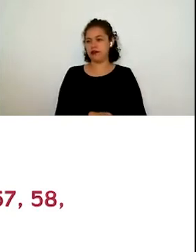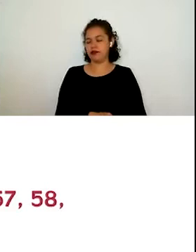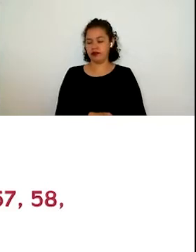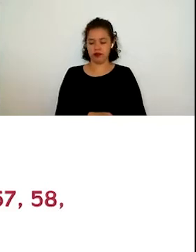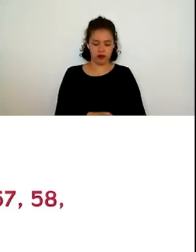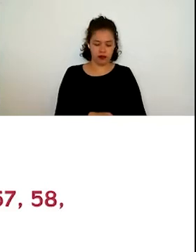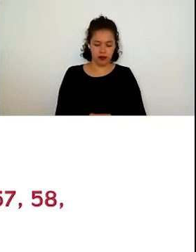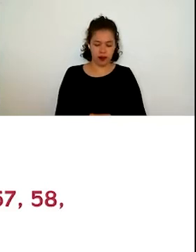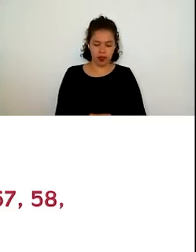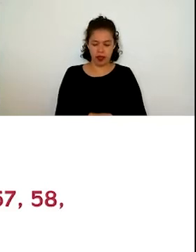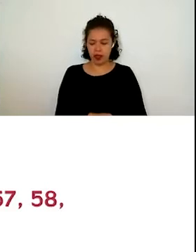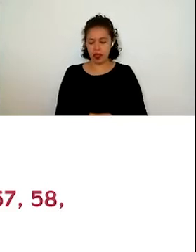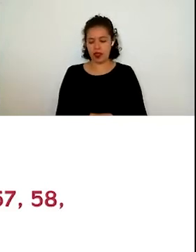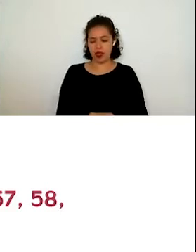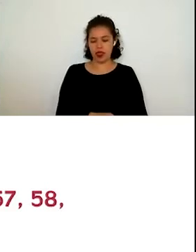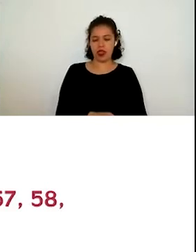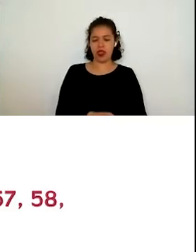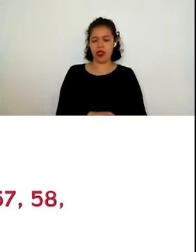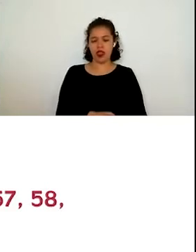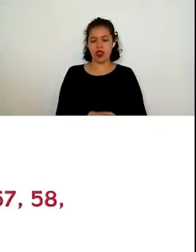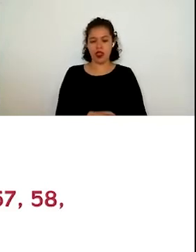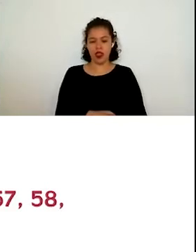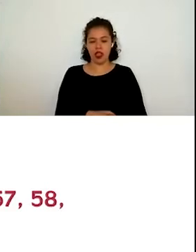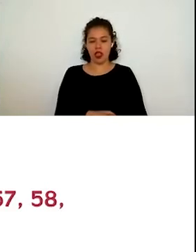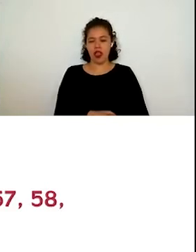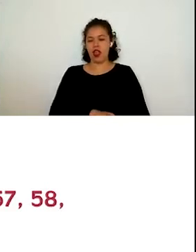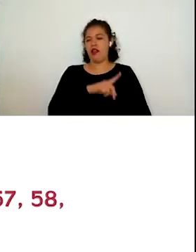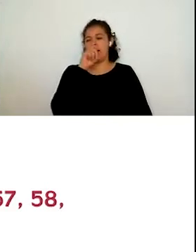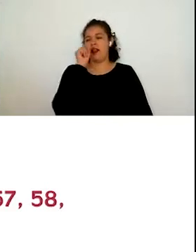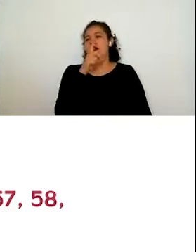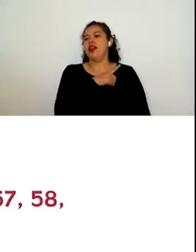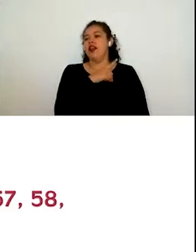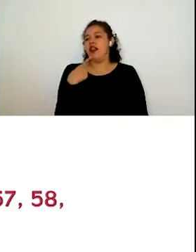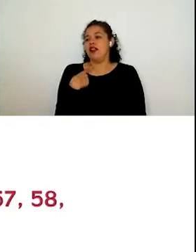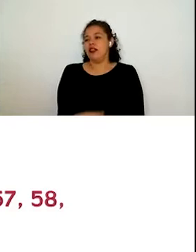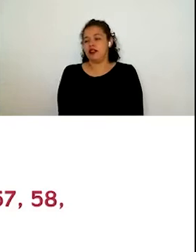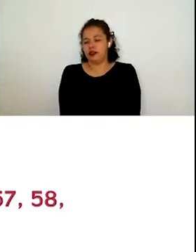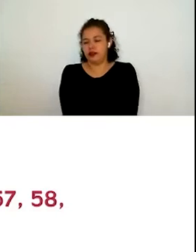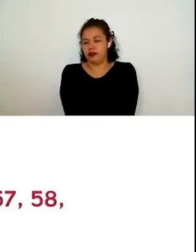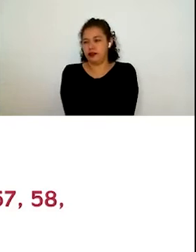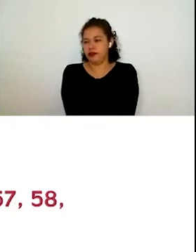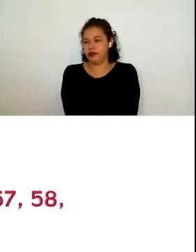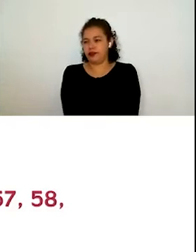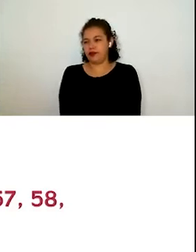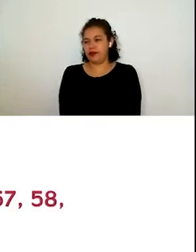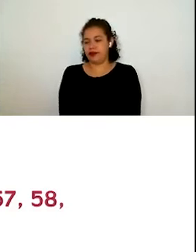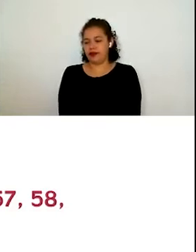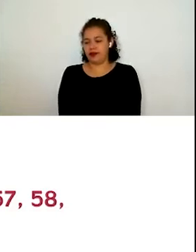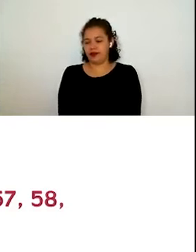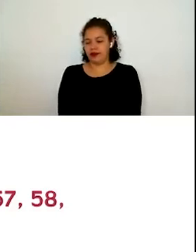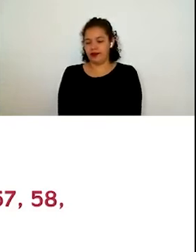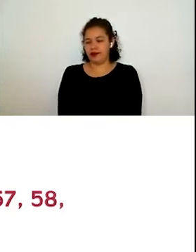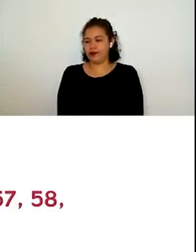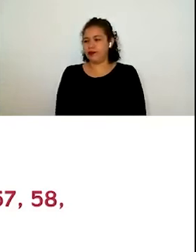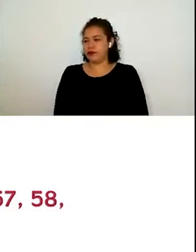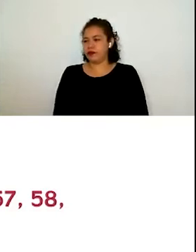También tienen que verificar que no se nombre a los empleados de la